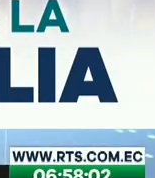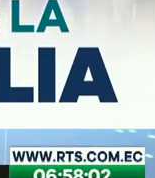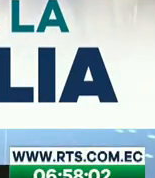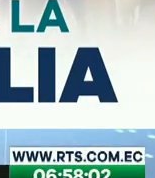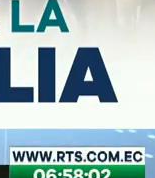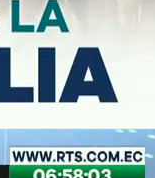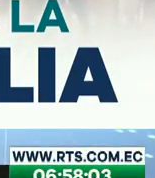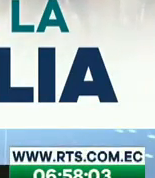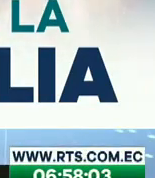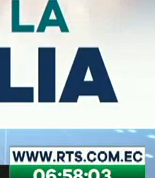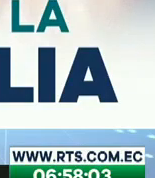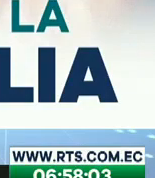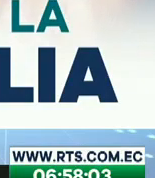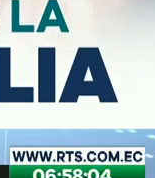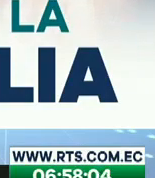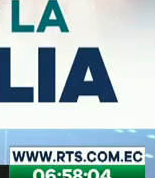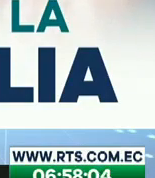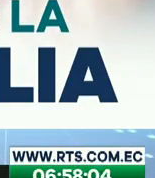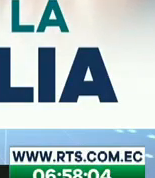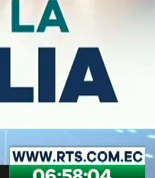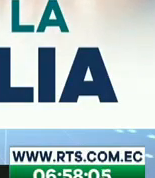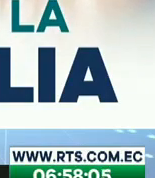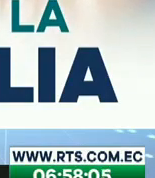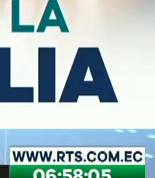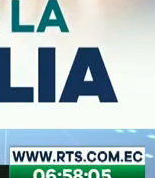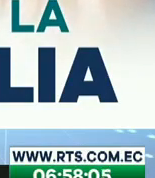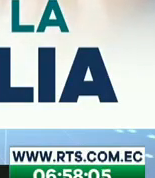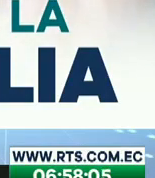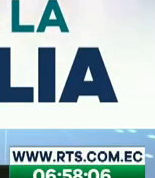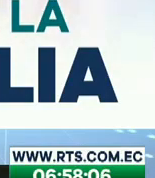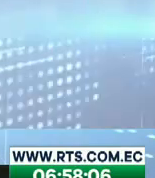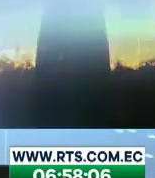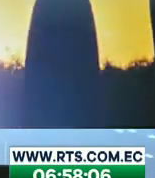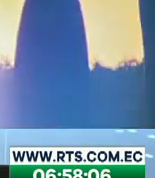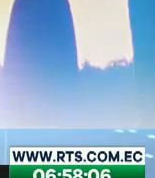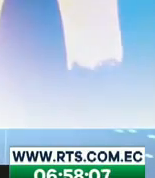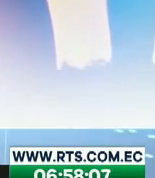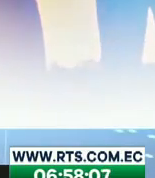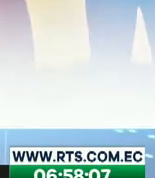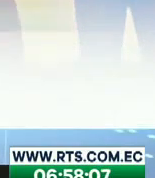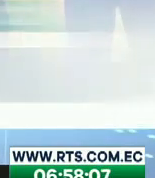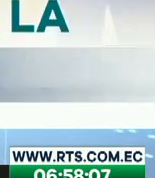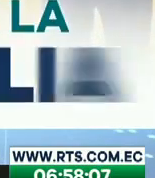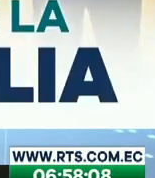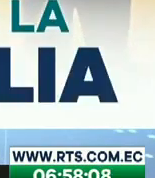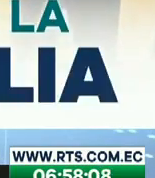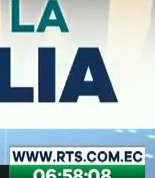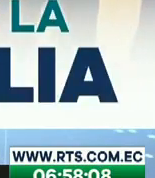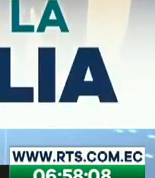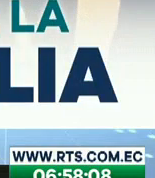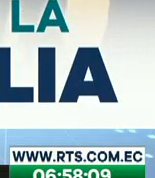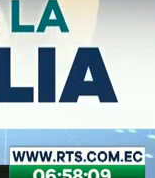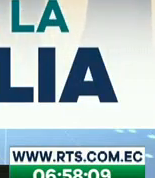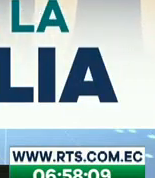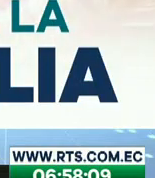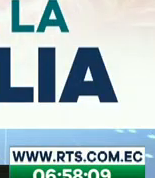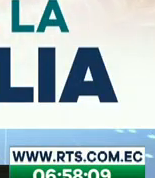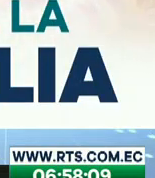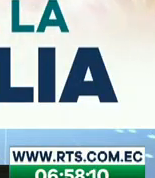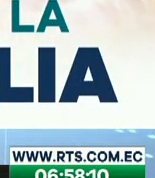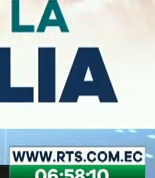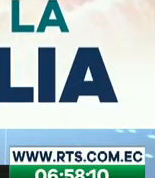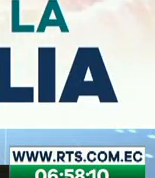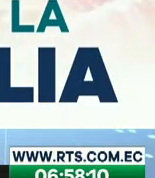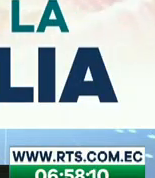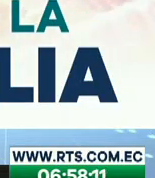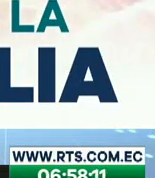sociedad. Se busca además reforzar los valores dentro del núcleo familiar, algo que tenemos que tener siempre muy presente,